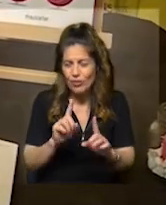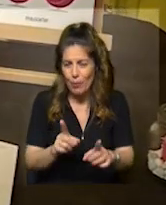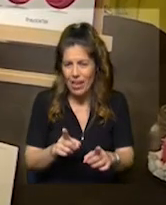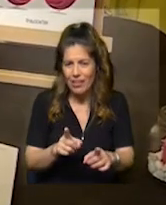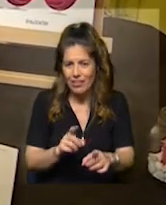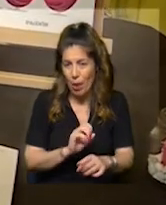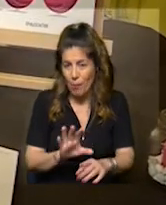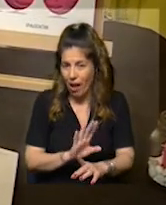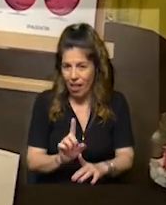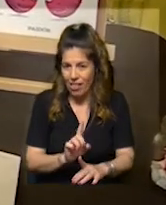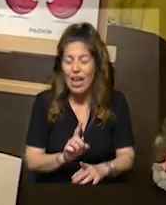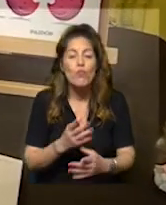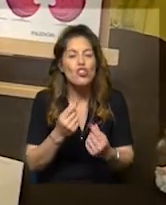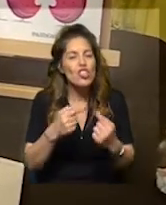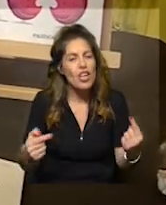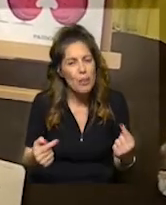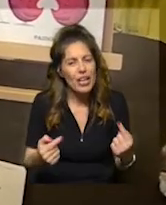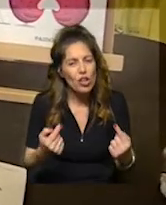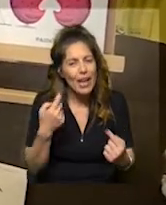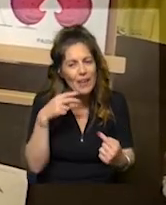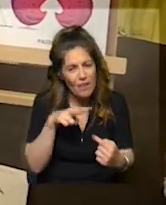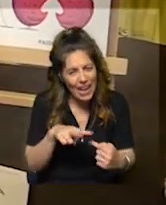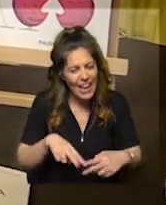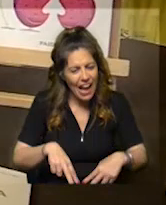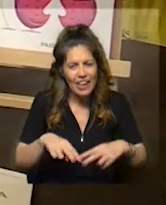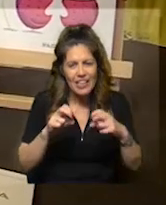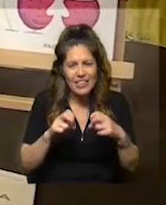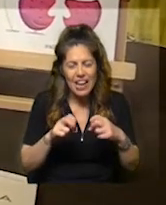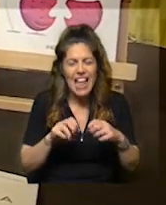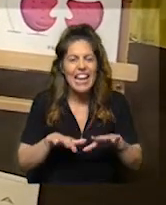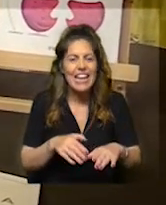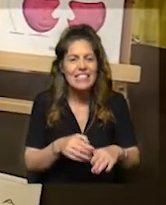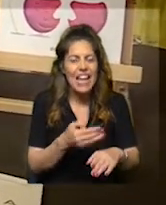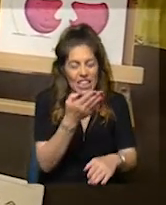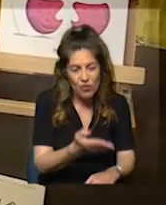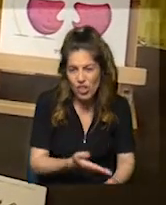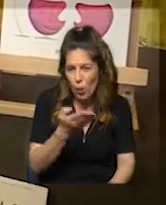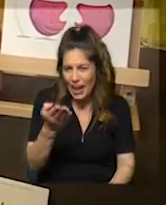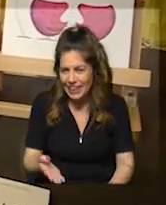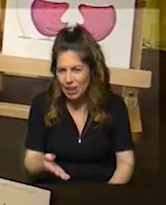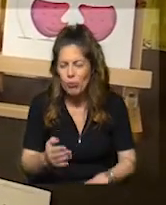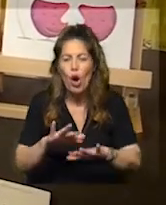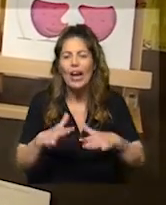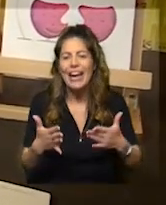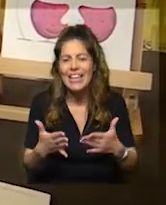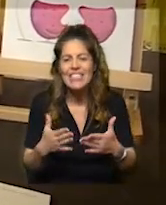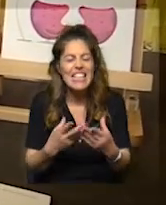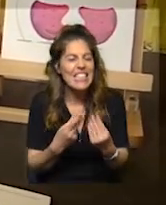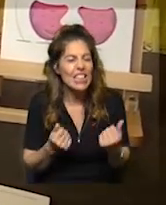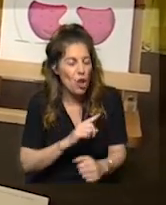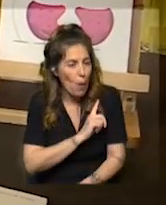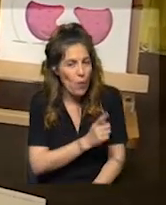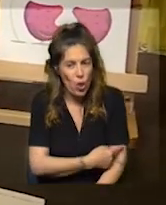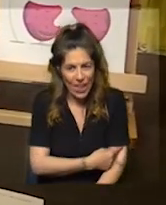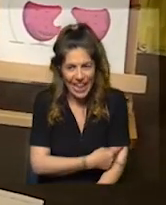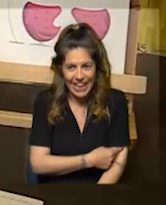ahí hay muchos elementos que hay que empezar a revisar lo que es el individualismo no lo que es el sentido del poder el sentido